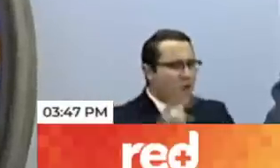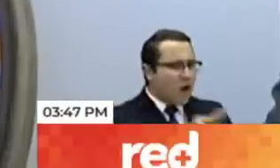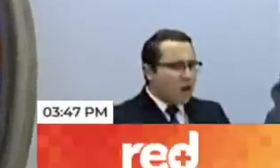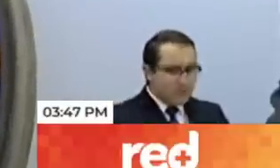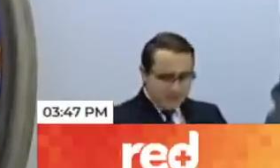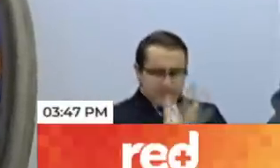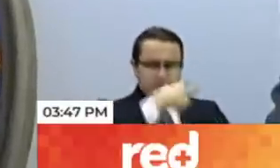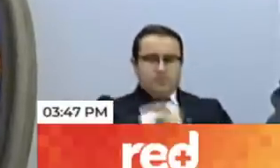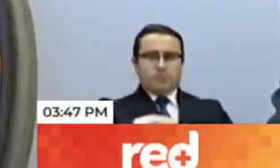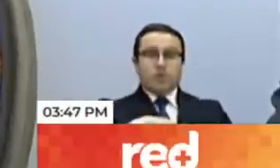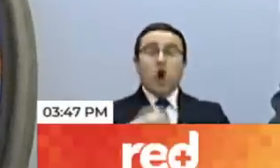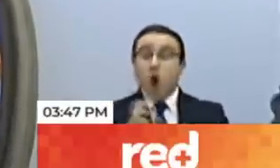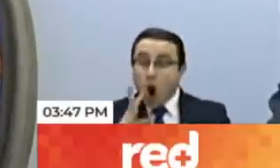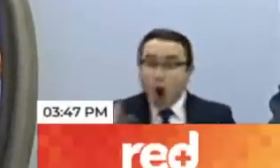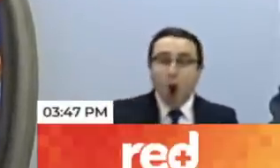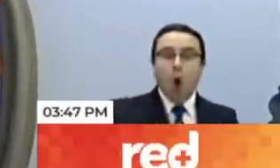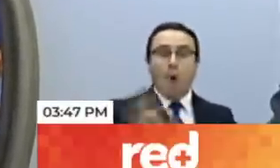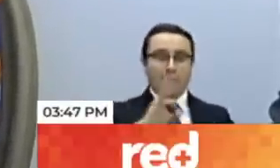que encarnaron esa voz.